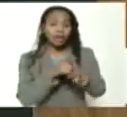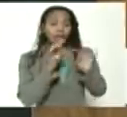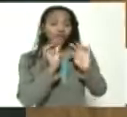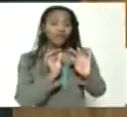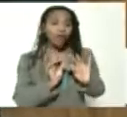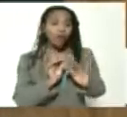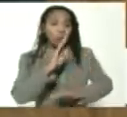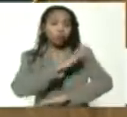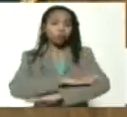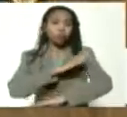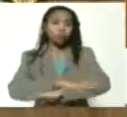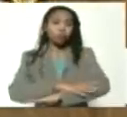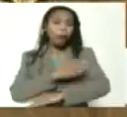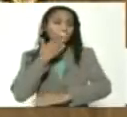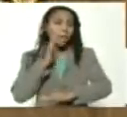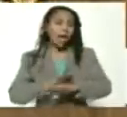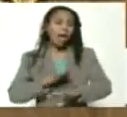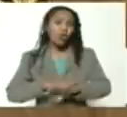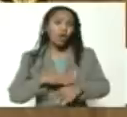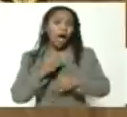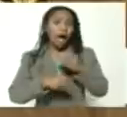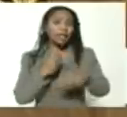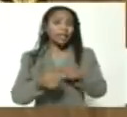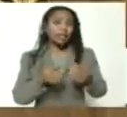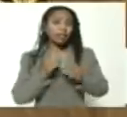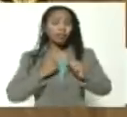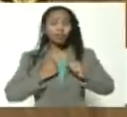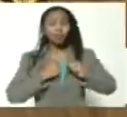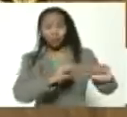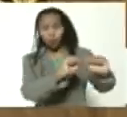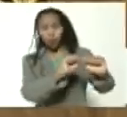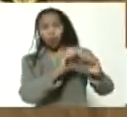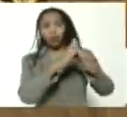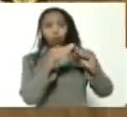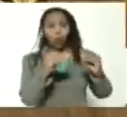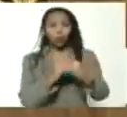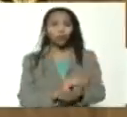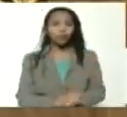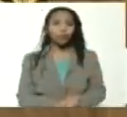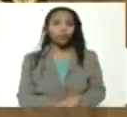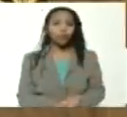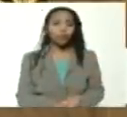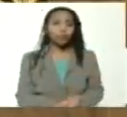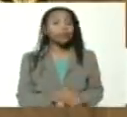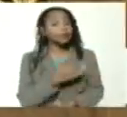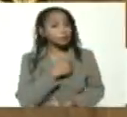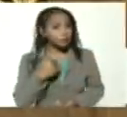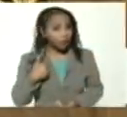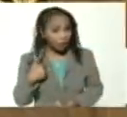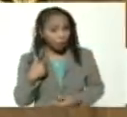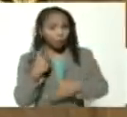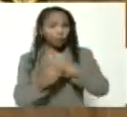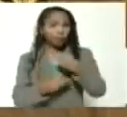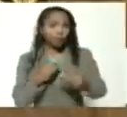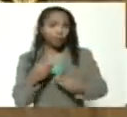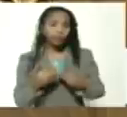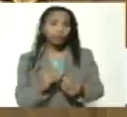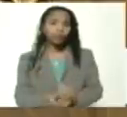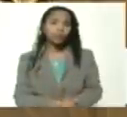de acciones delictivas que merecen el repudio de todos. Quiero destacar